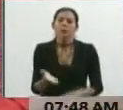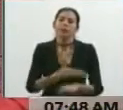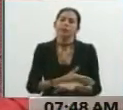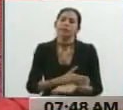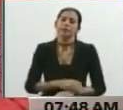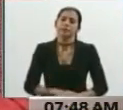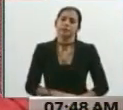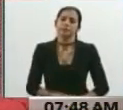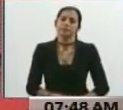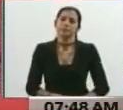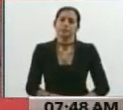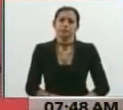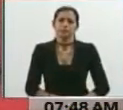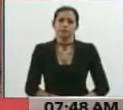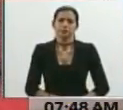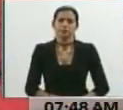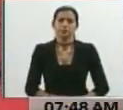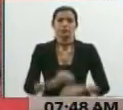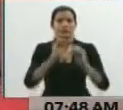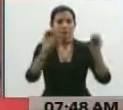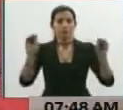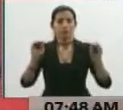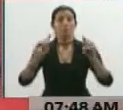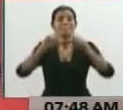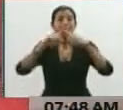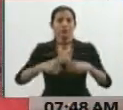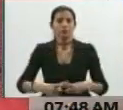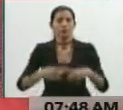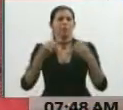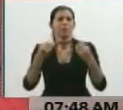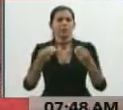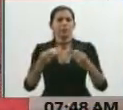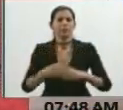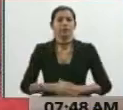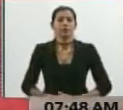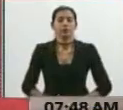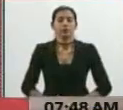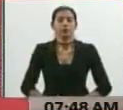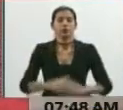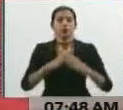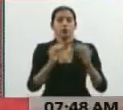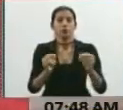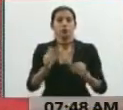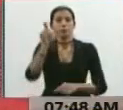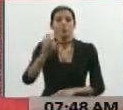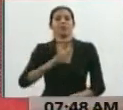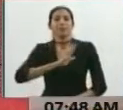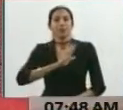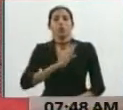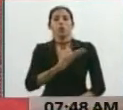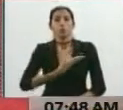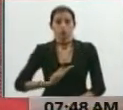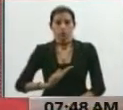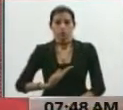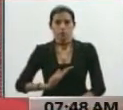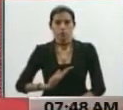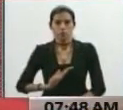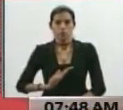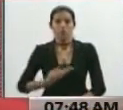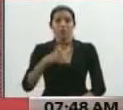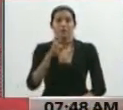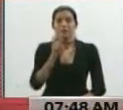rato para eso es el llamado al censo el llamado el censo es para que todo aquel poseedor o dueño de un